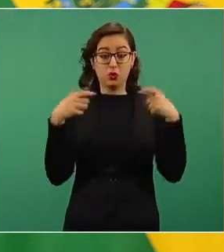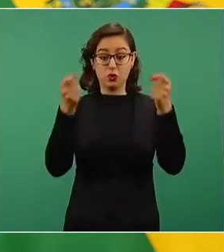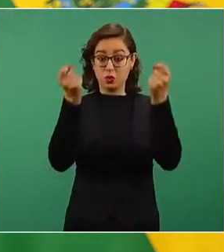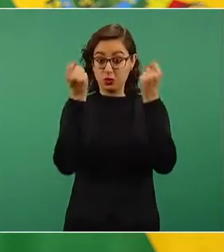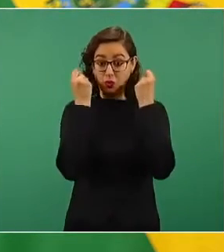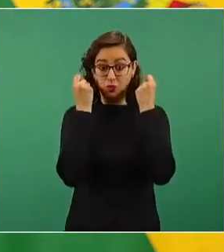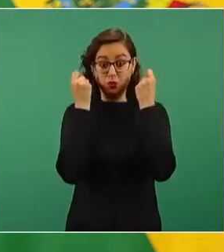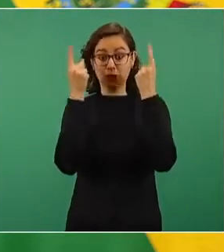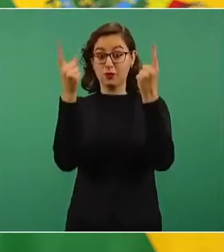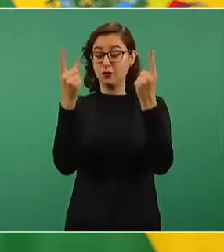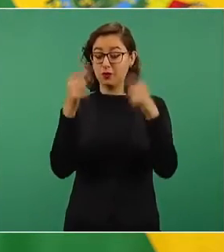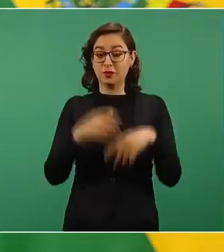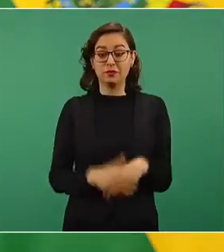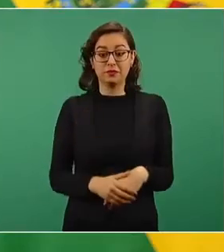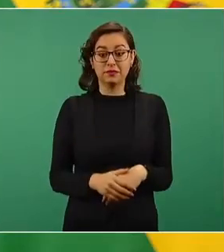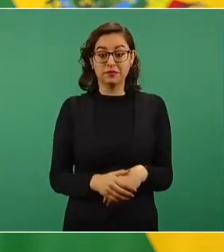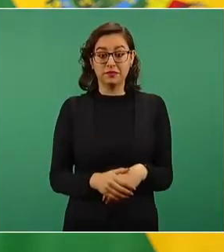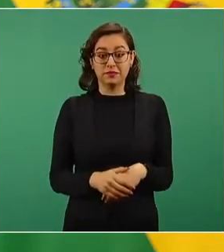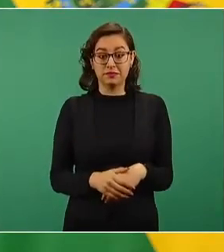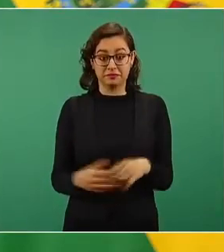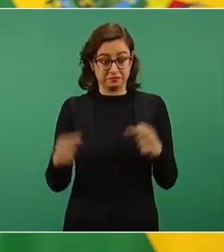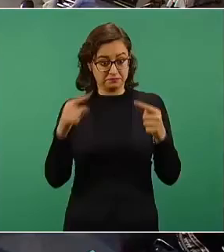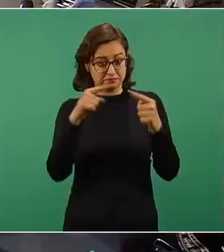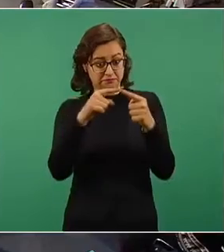tres indicadores: